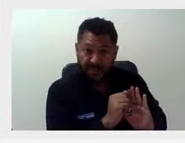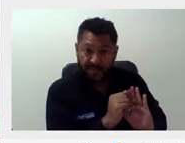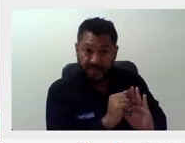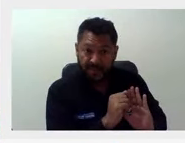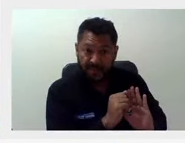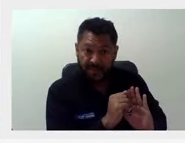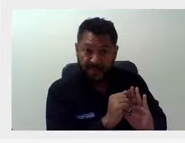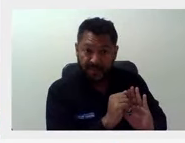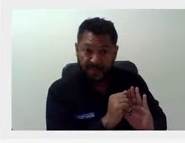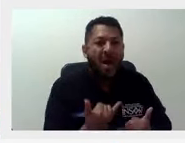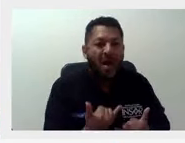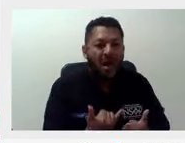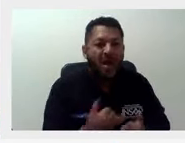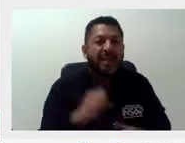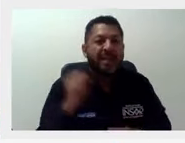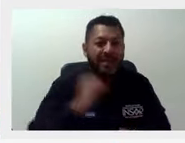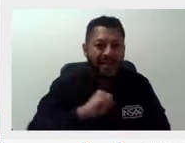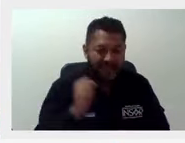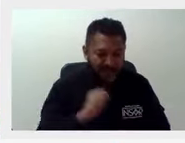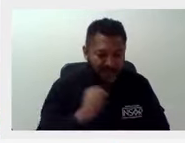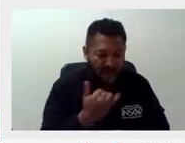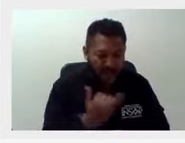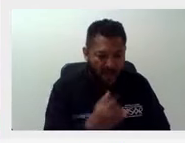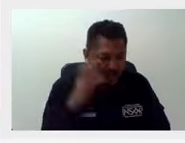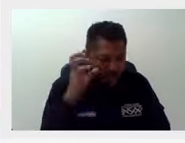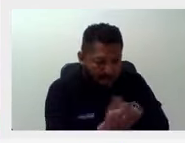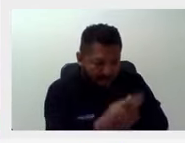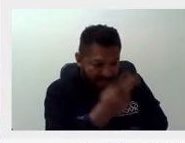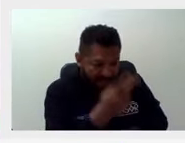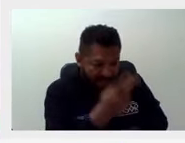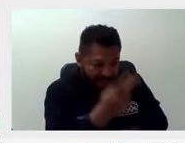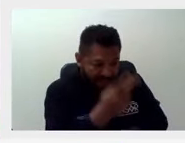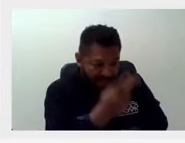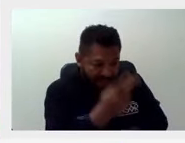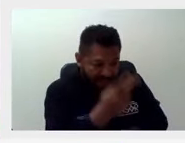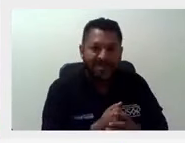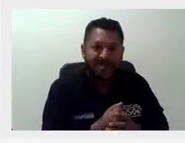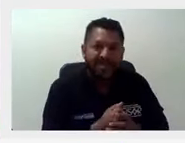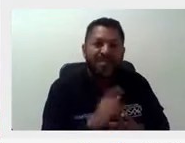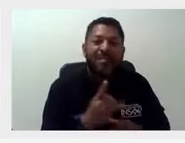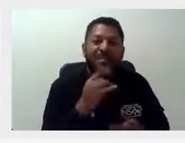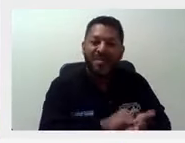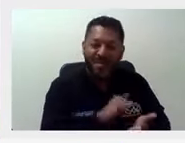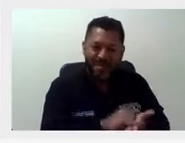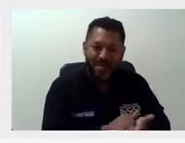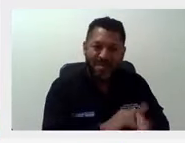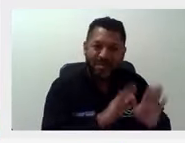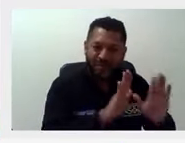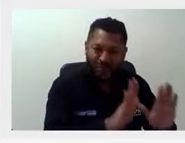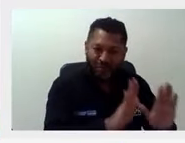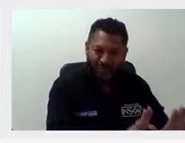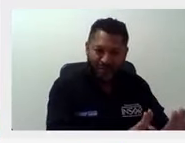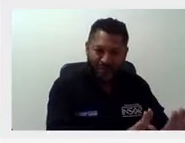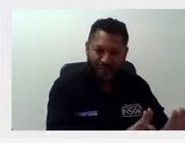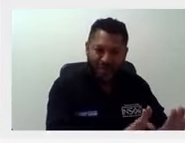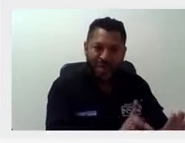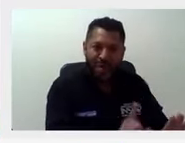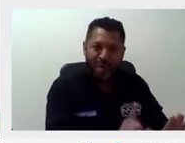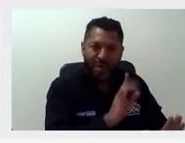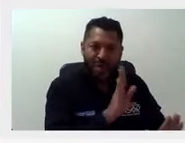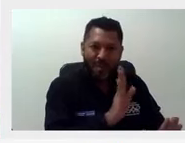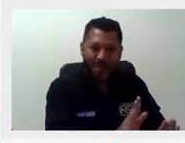pero tiene que ver también con ese punto de que la escuela no es solo contenido. Los contenidos